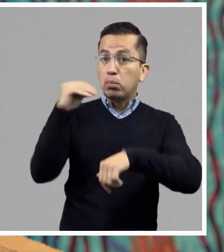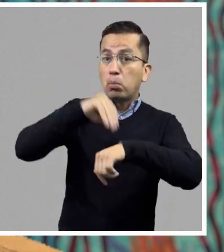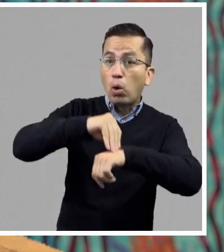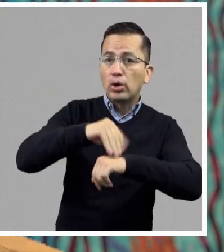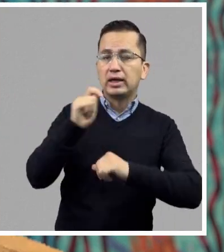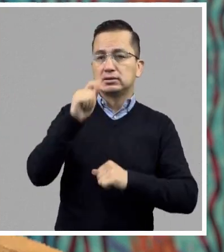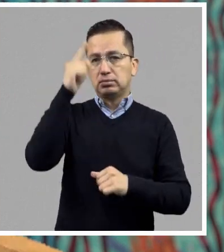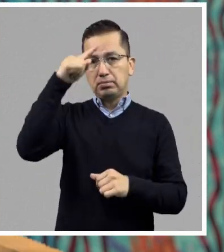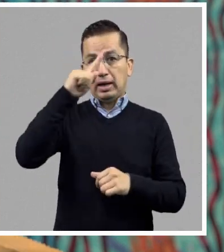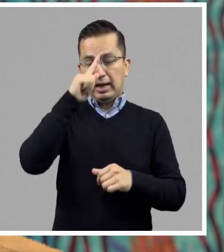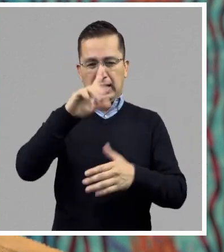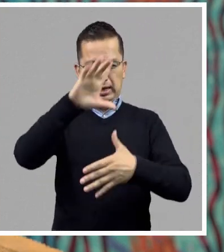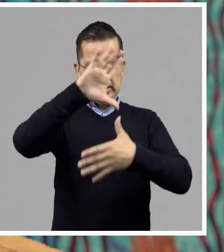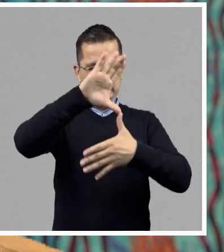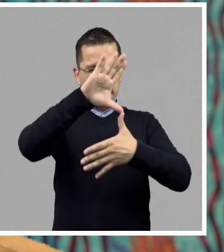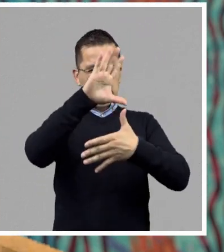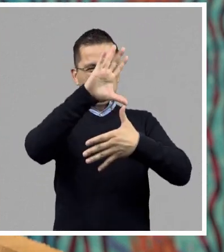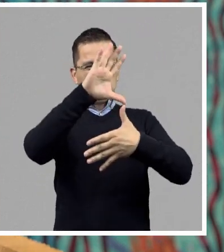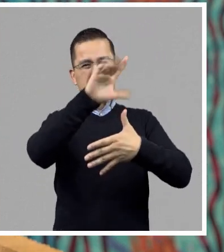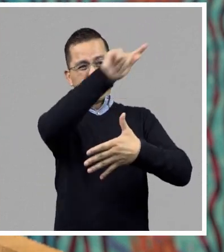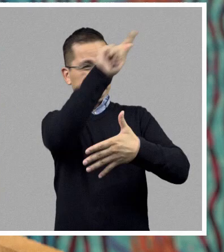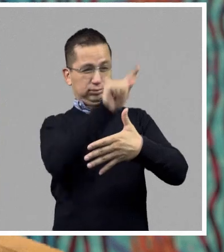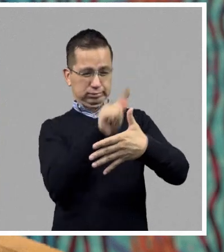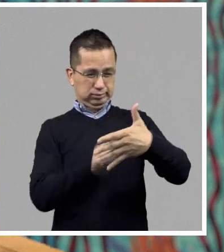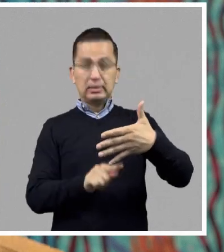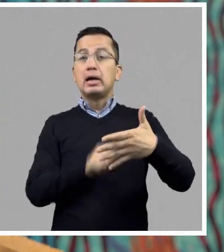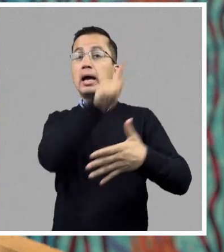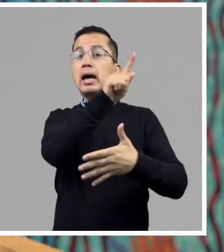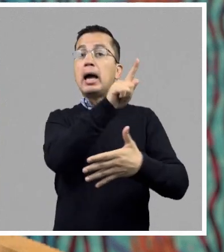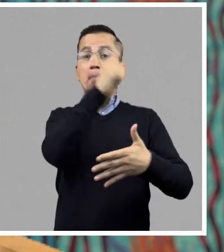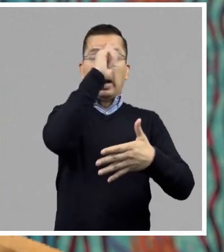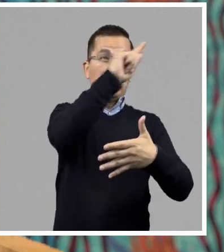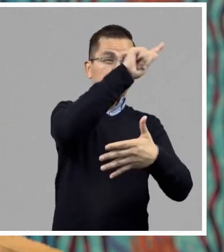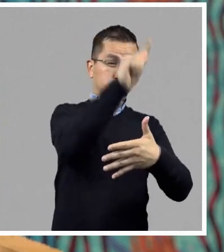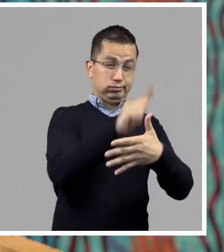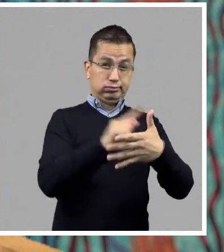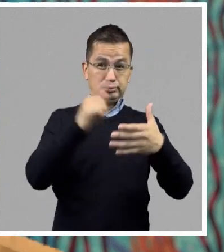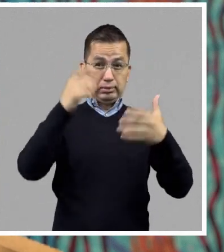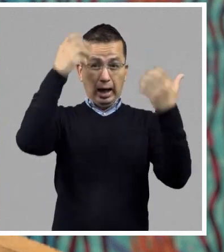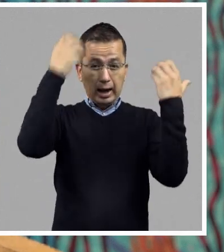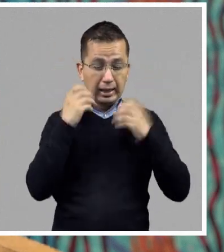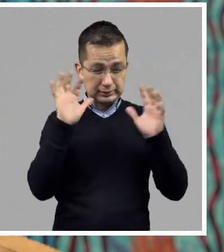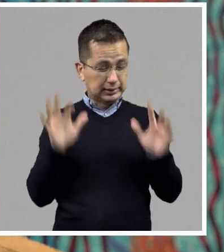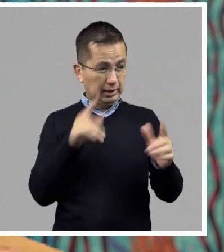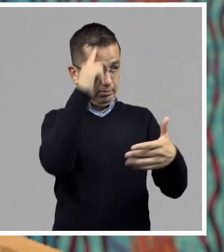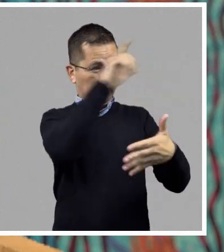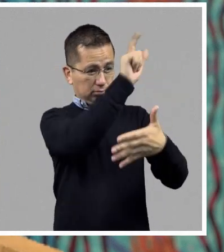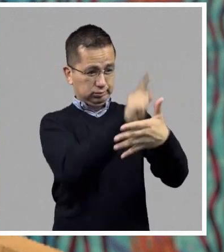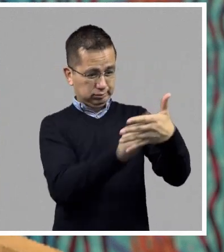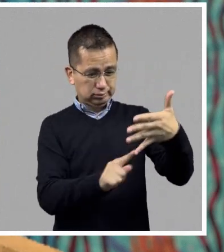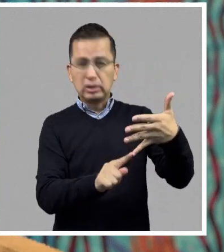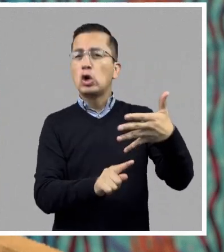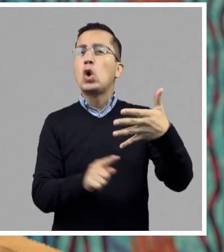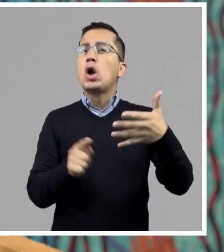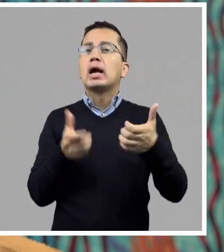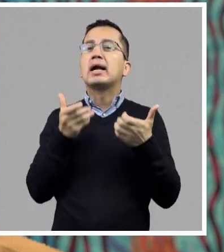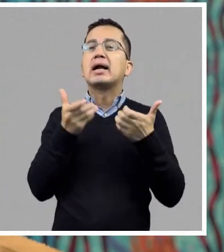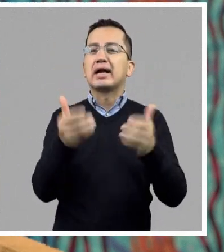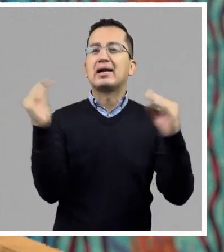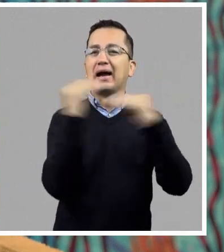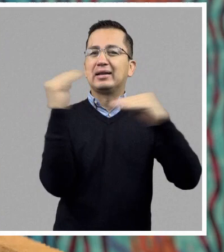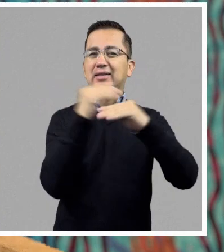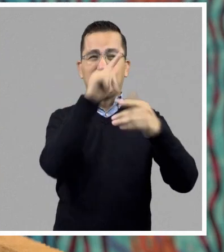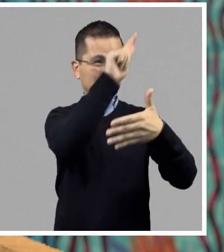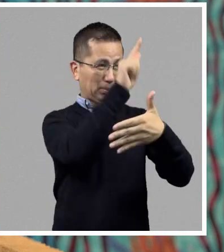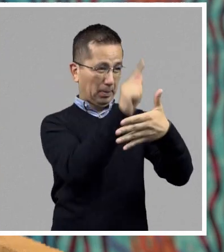una era un momento de Unión continental y querían hacer de Alaska a la Patagonia una ruta que atravesará pues todo el continente claro